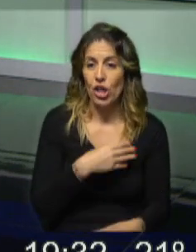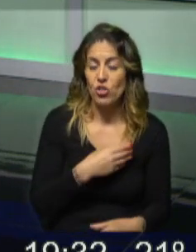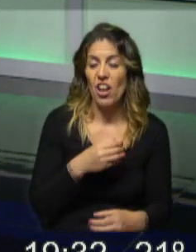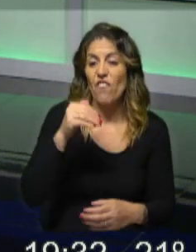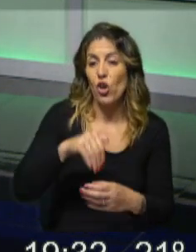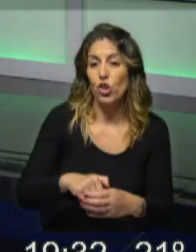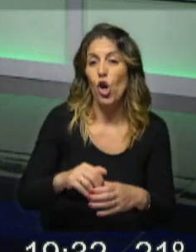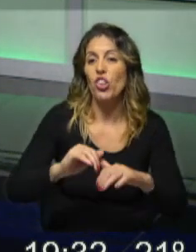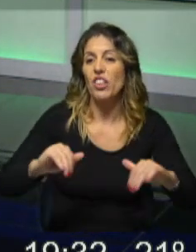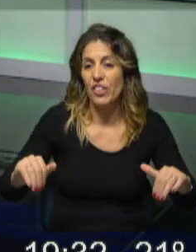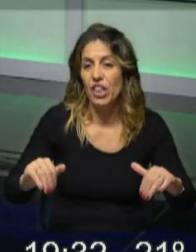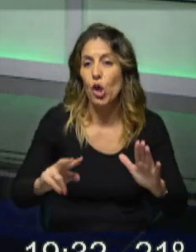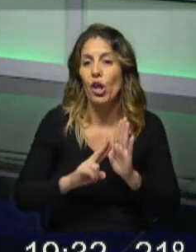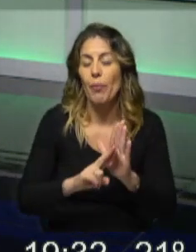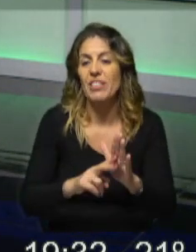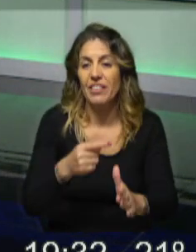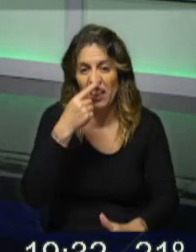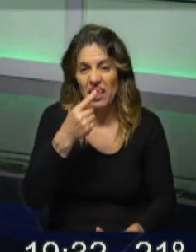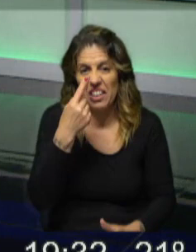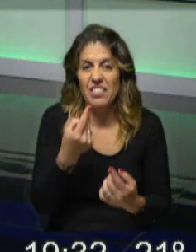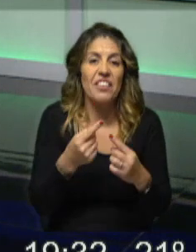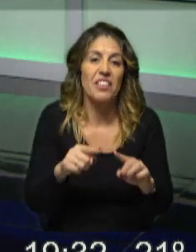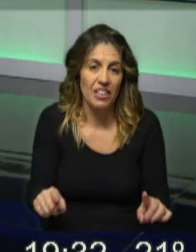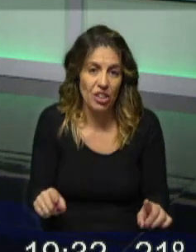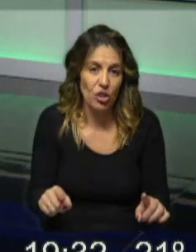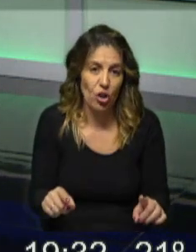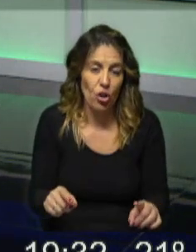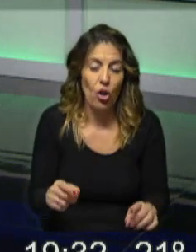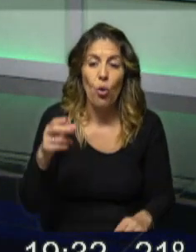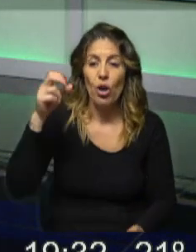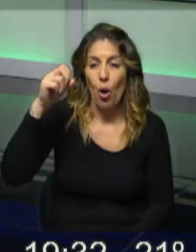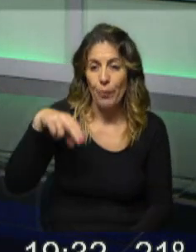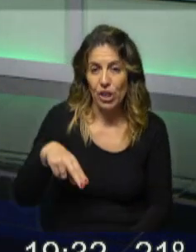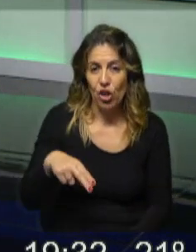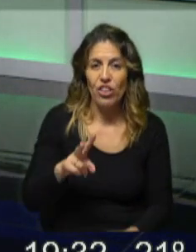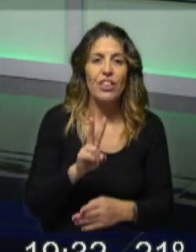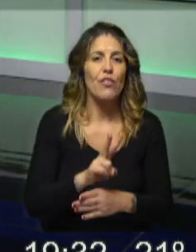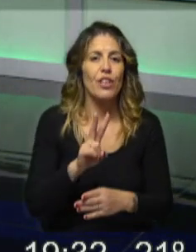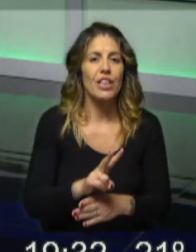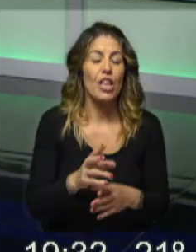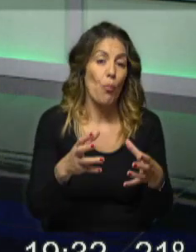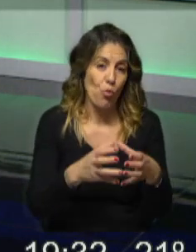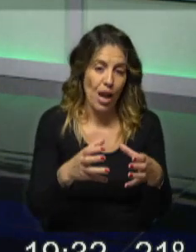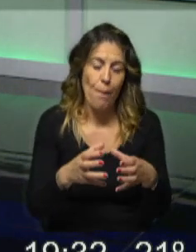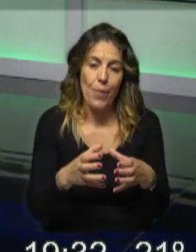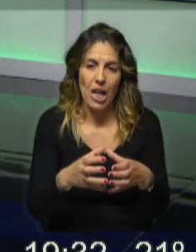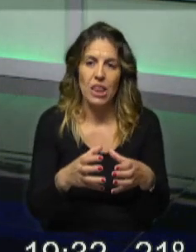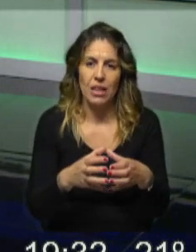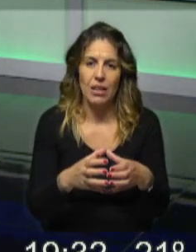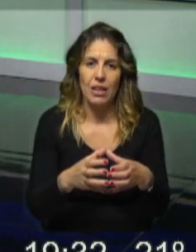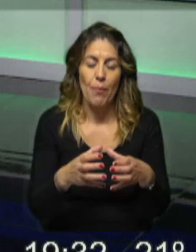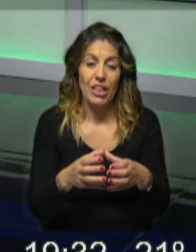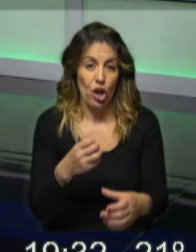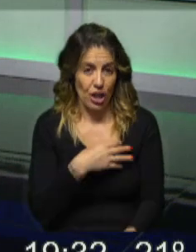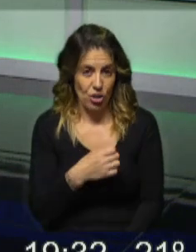dividido Y de alguna forma representa intereses distintos es decir con una postura defendida Por una parte de el Partido